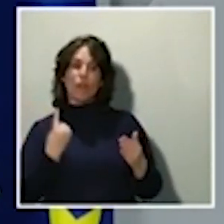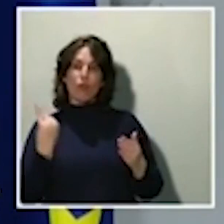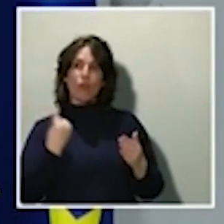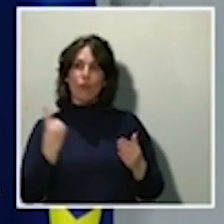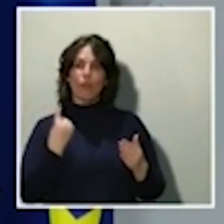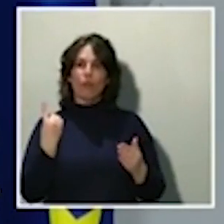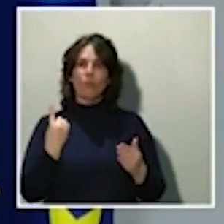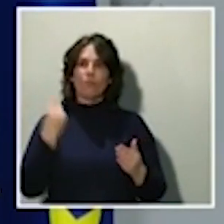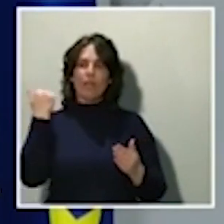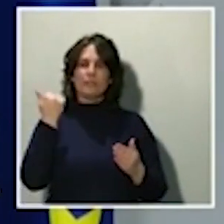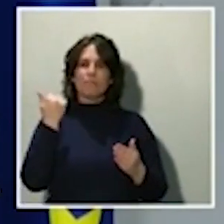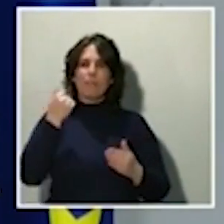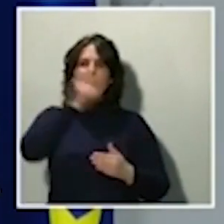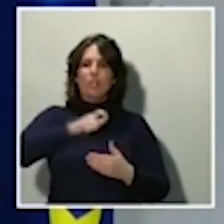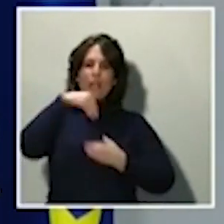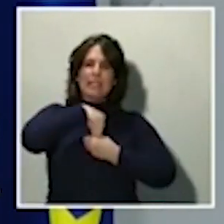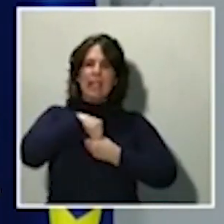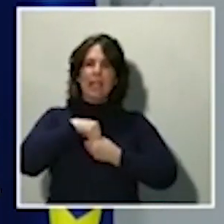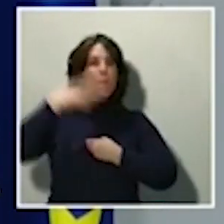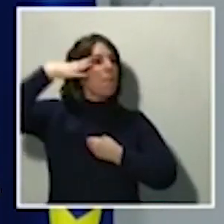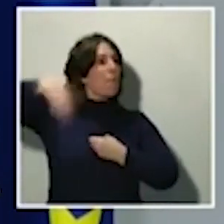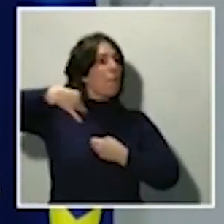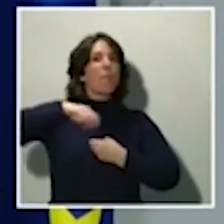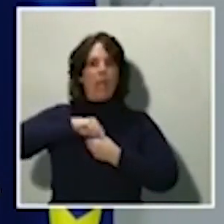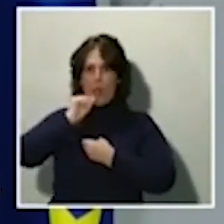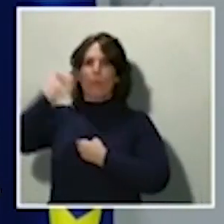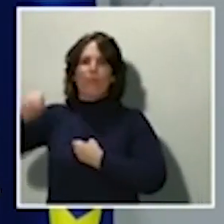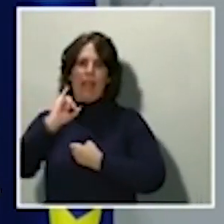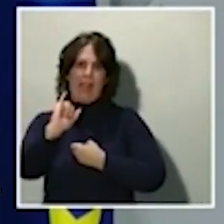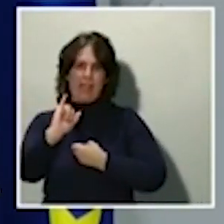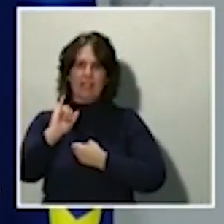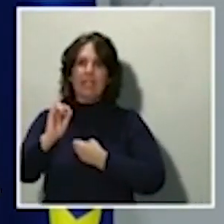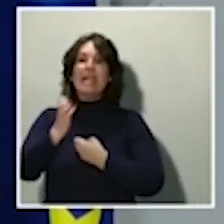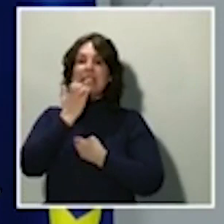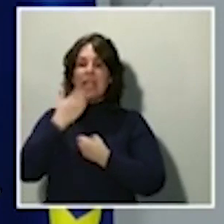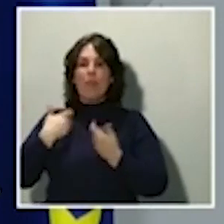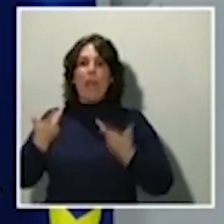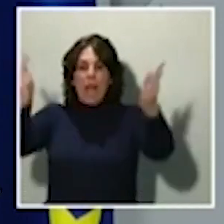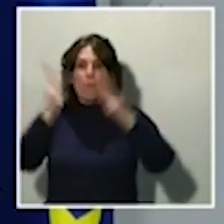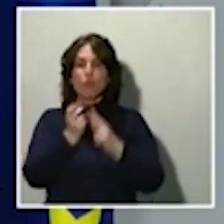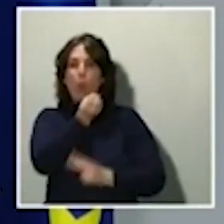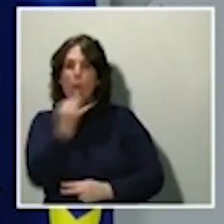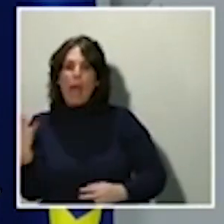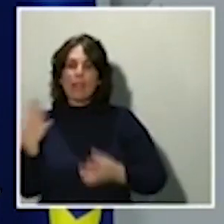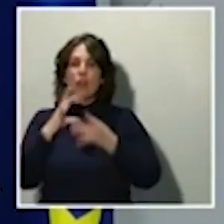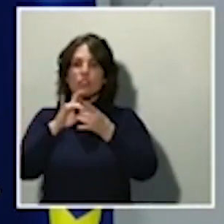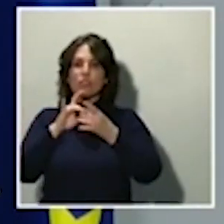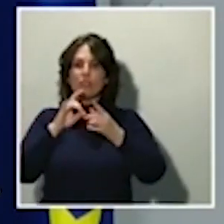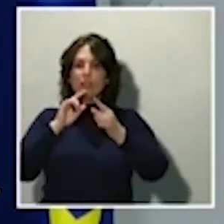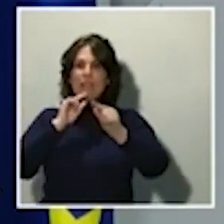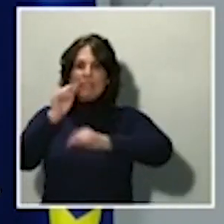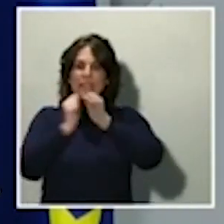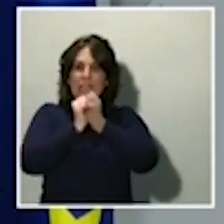pero sí que es cierto que si al inicio de la epidemia no detectamos casos y dejamos que haya varios puntos de transmisión sin detectar